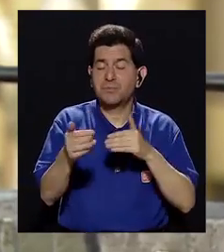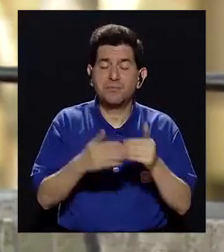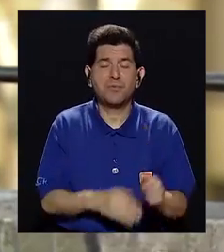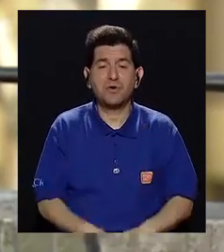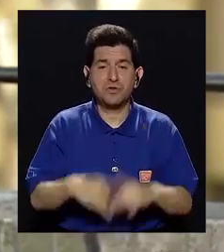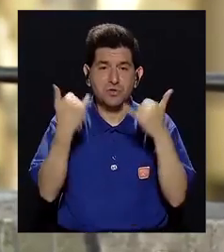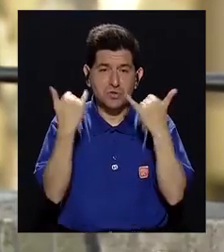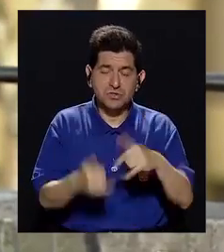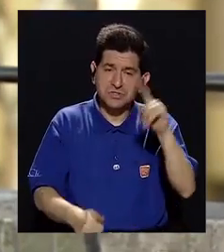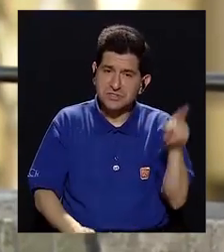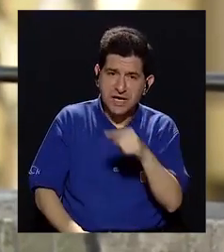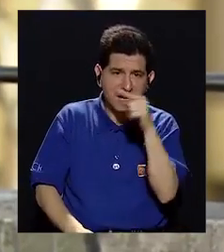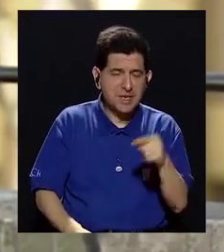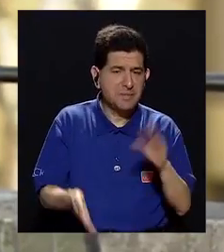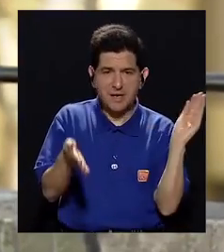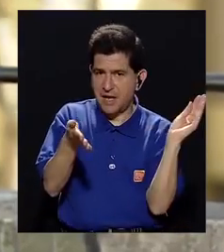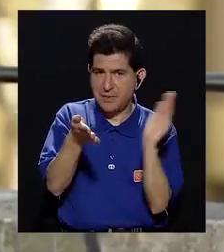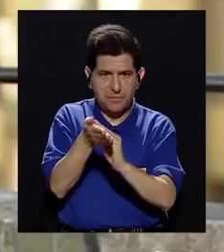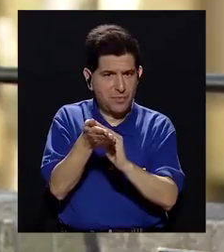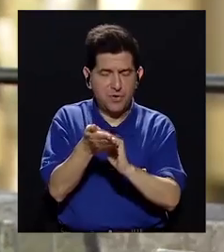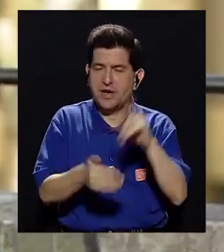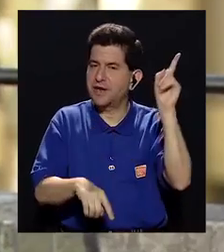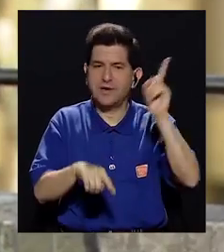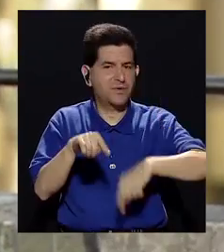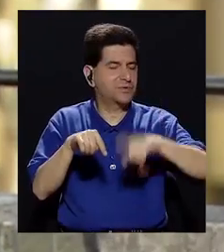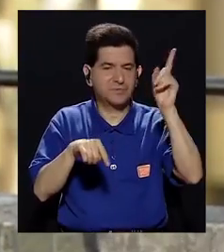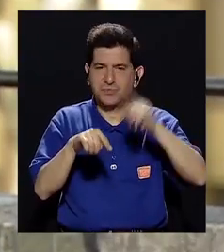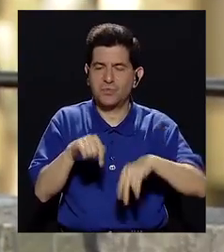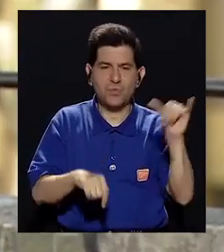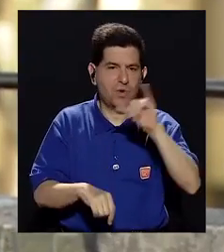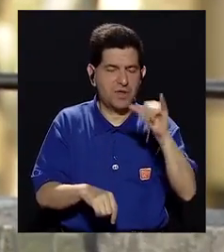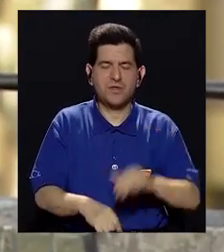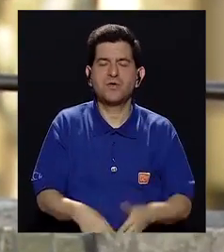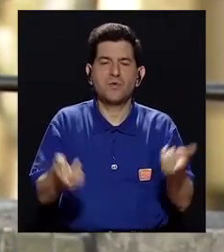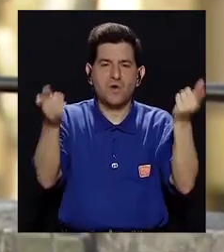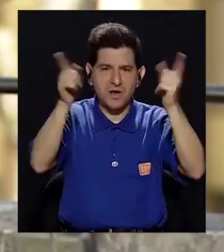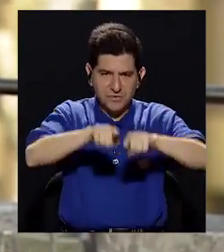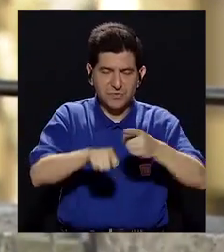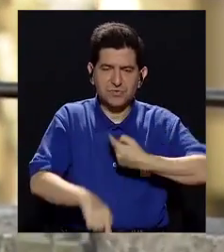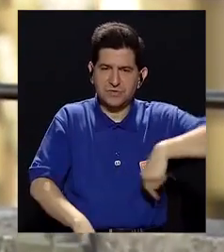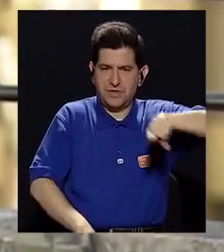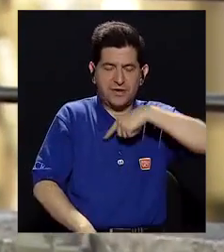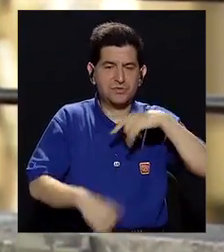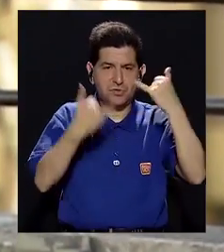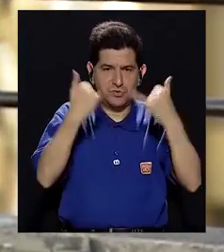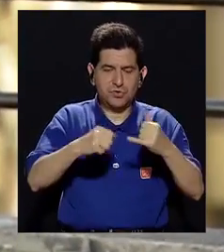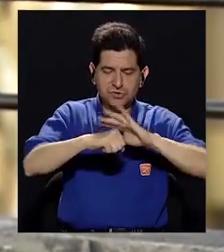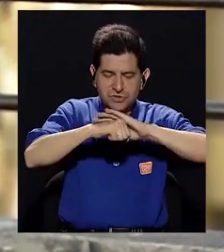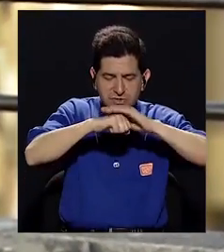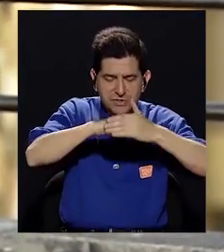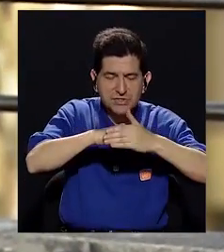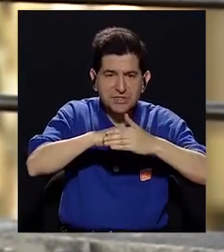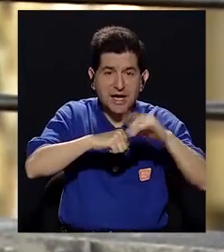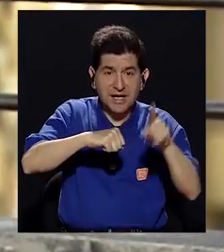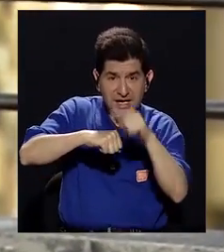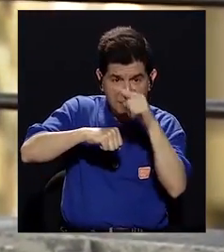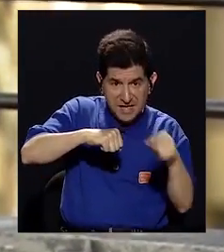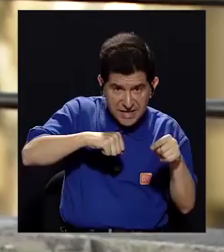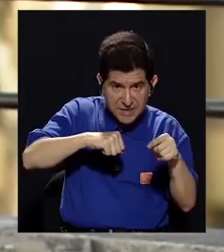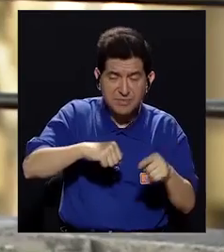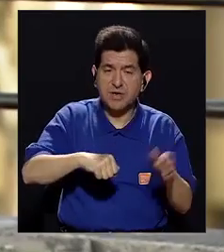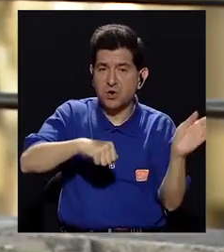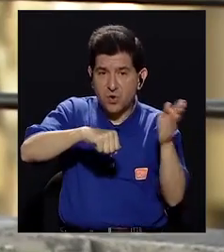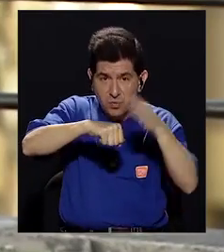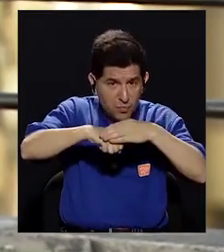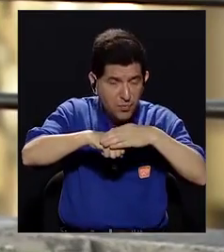quiera, el coco que ya le quitó lo quiere volver a poner, ya no se pega. Igual nos pasa con el cartílago de nosotros. Una vez que ya se arrancó un pedazo de cartílago, así